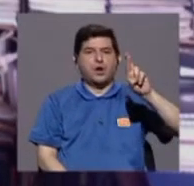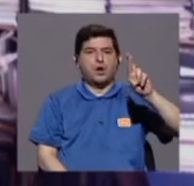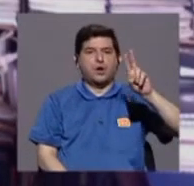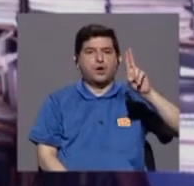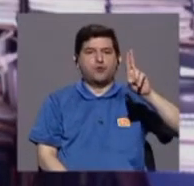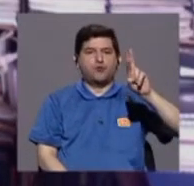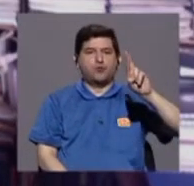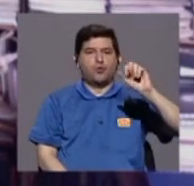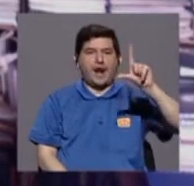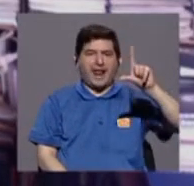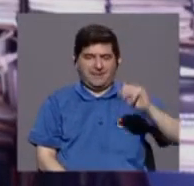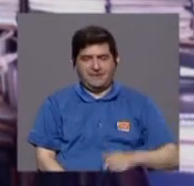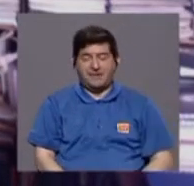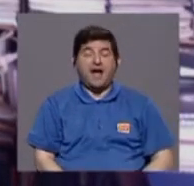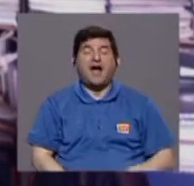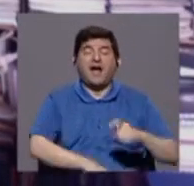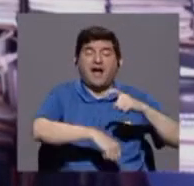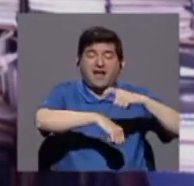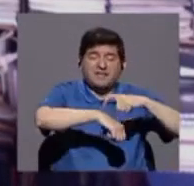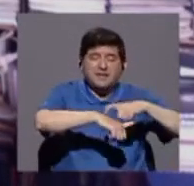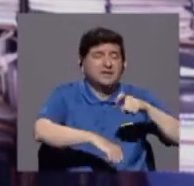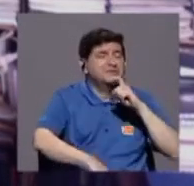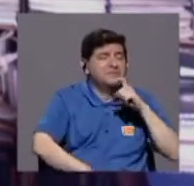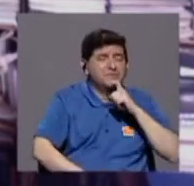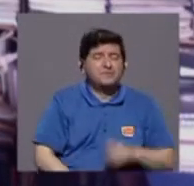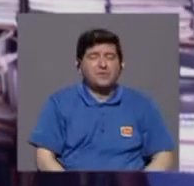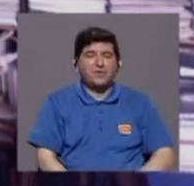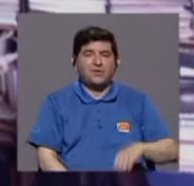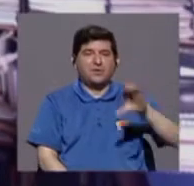la crisis de la época de Carazo,